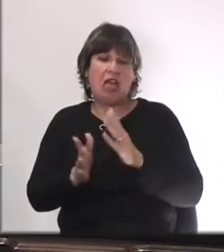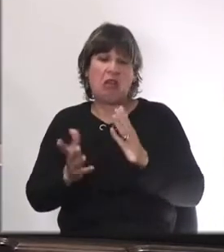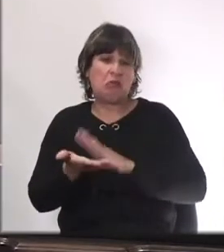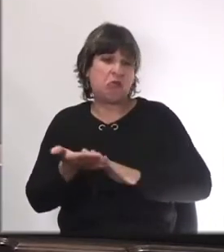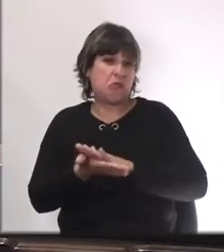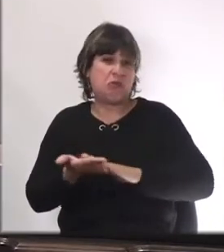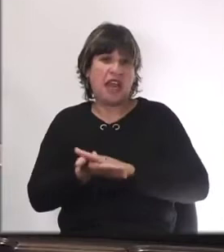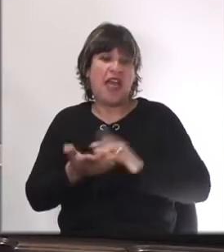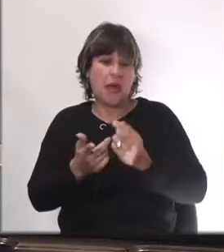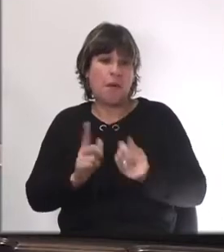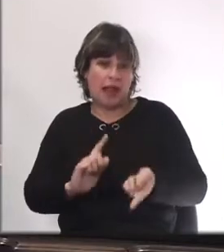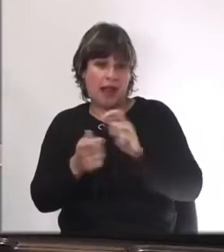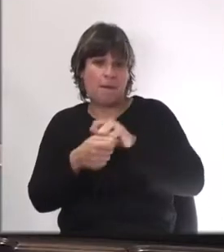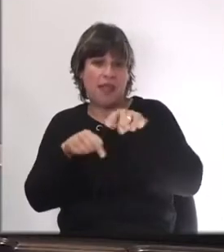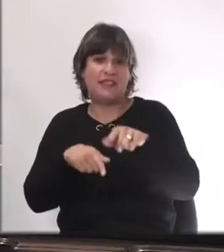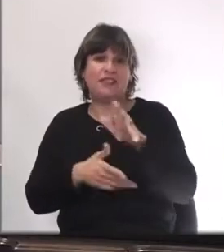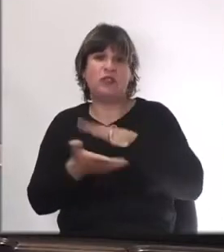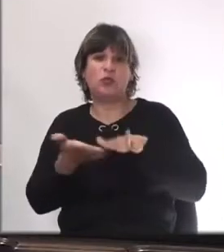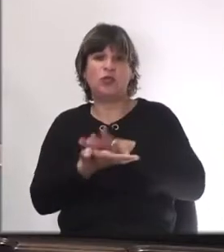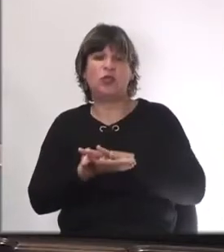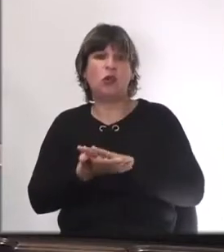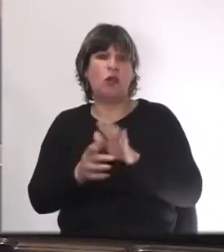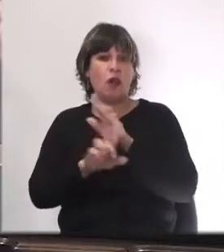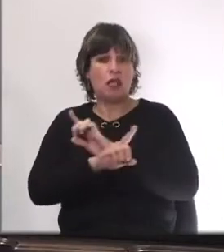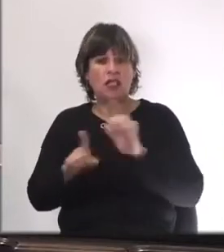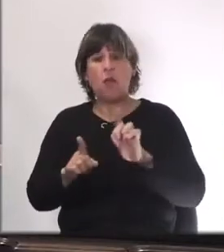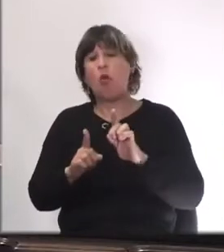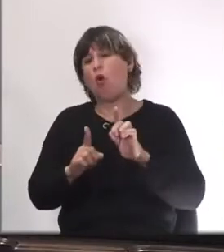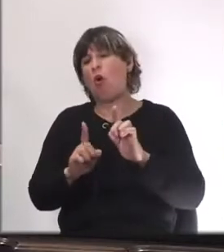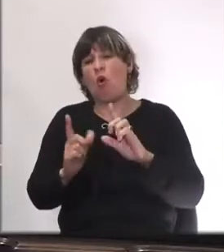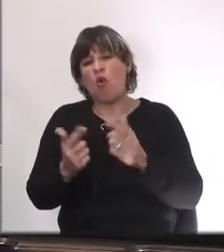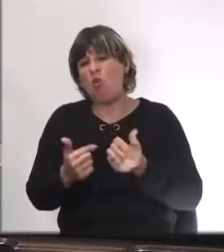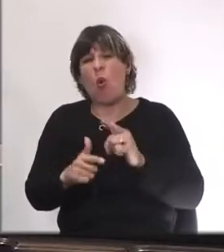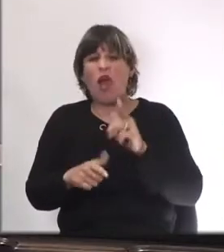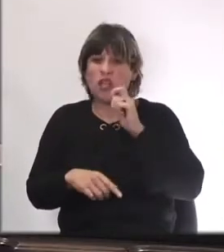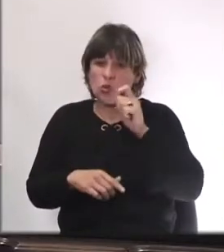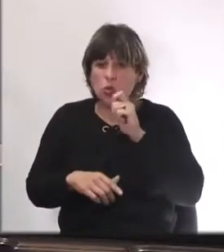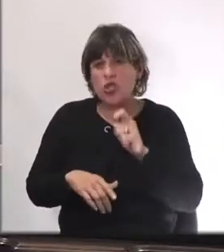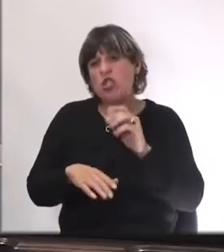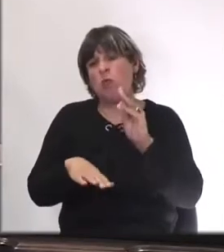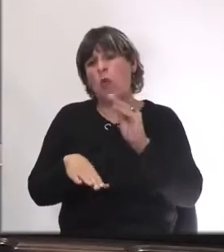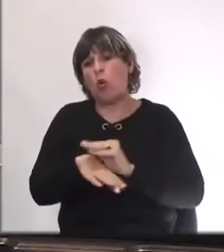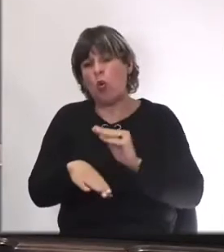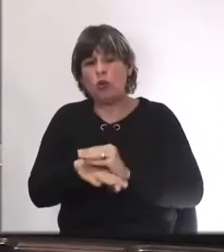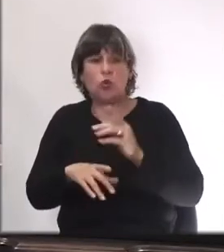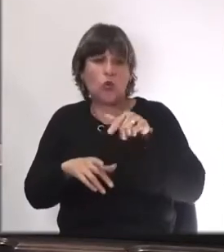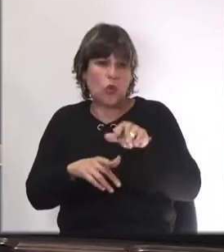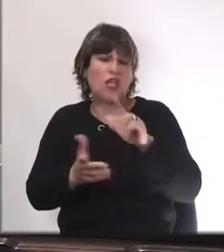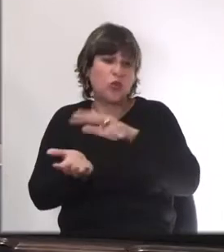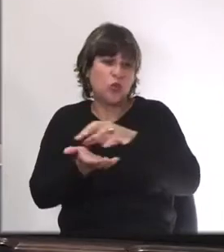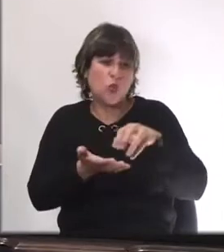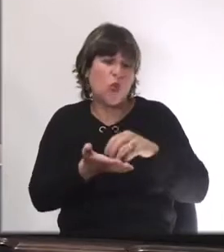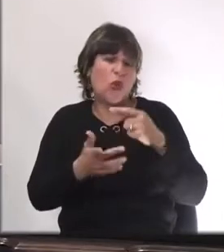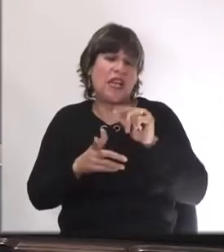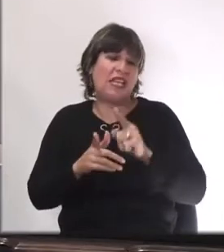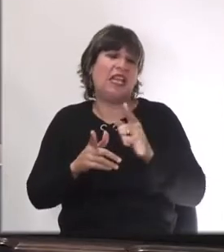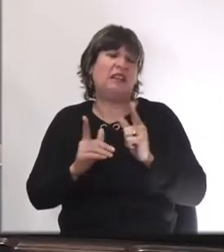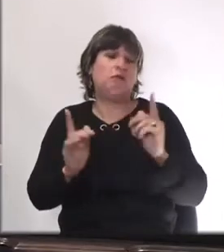para revertir esa situación. Tampoco lo hay en turismo, en cultura, en sectores que han sido devastados por la